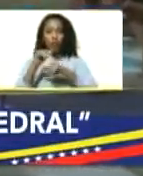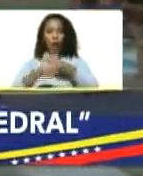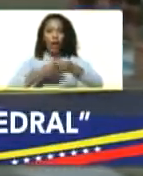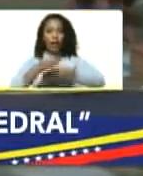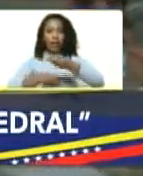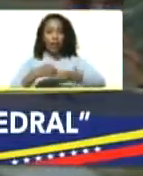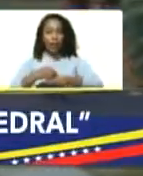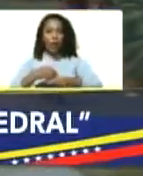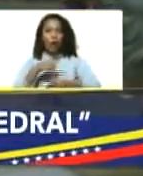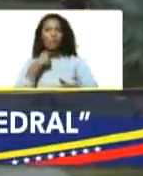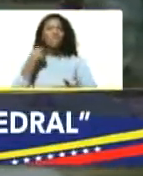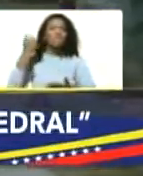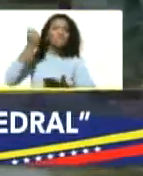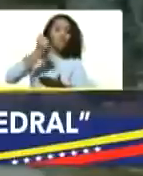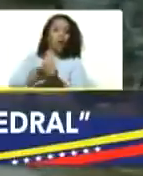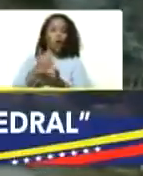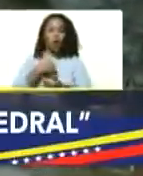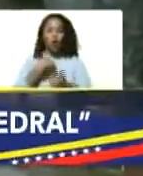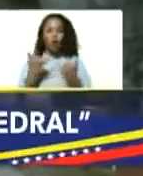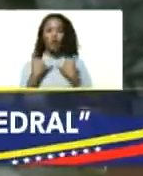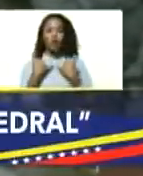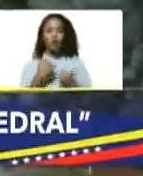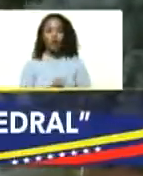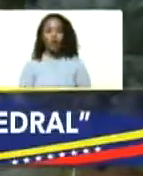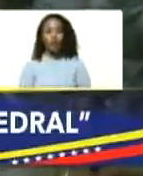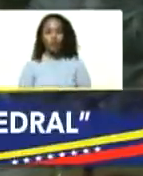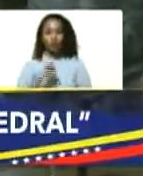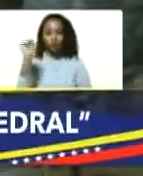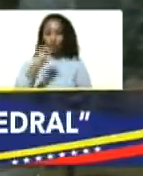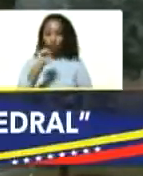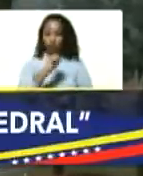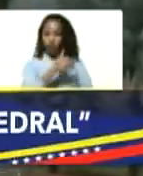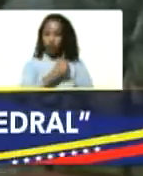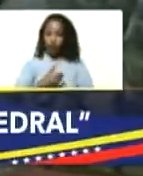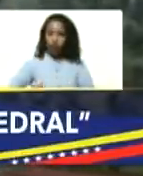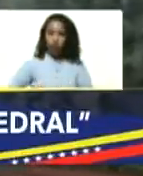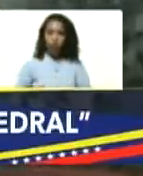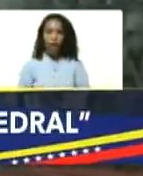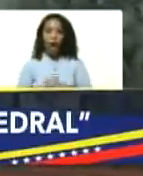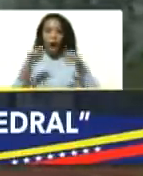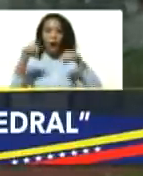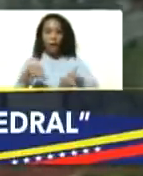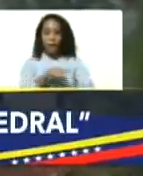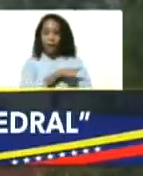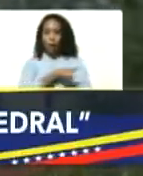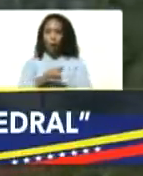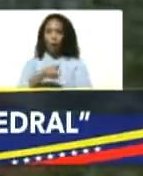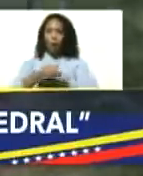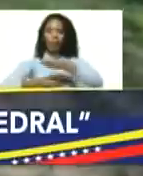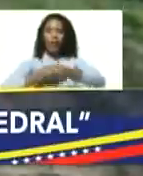señor presidente si el presidente aquí se cumple digamos la cadena productiva